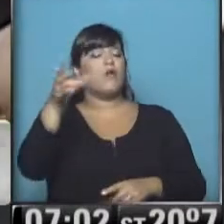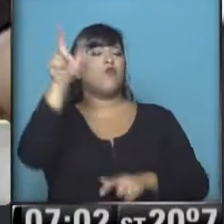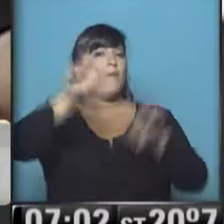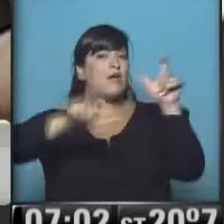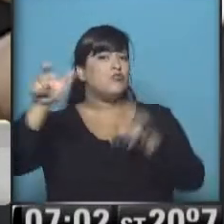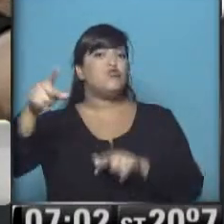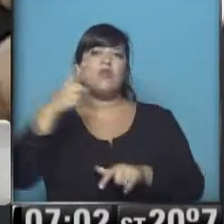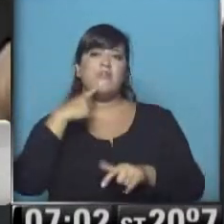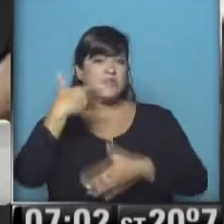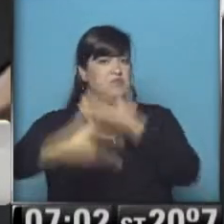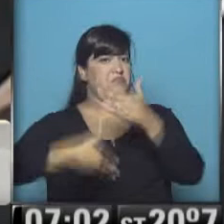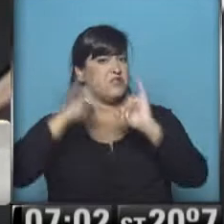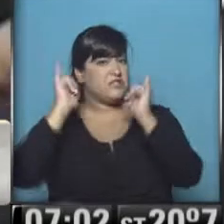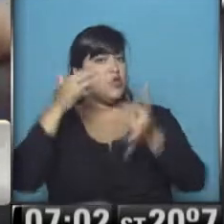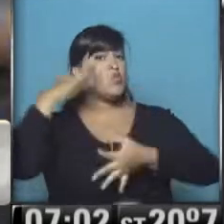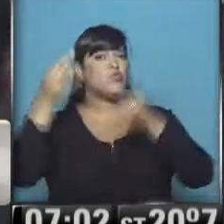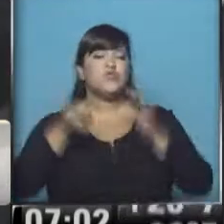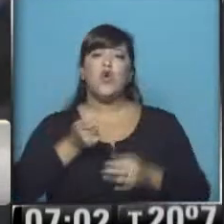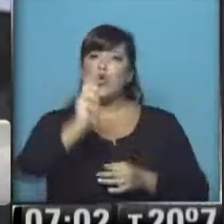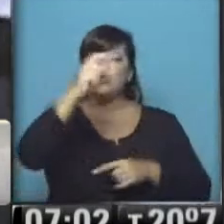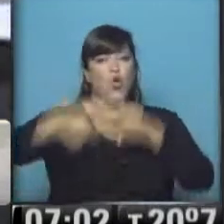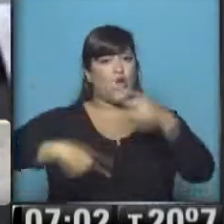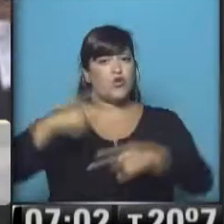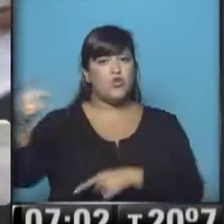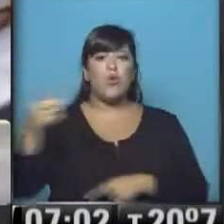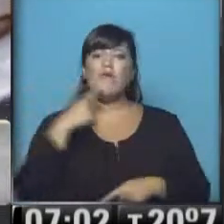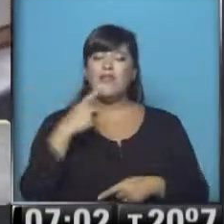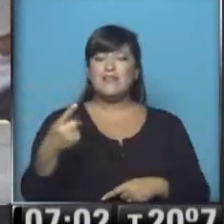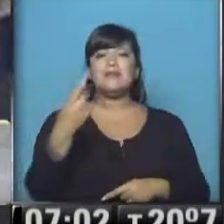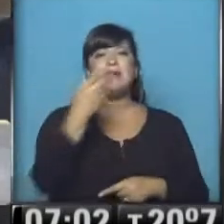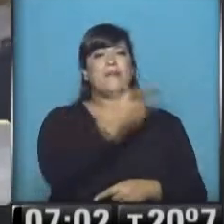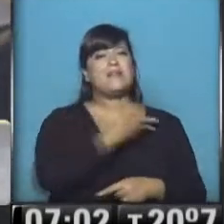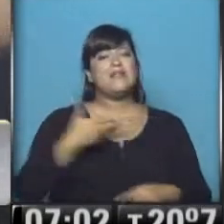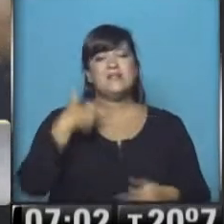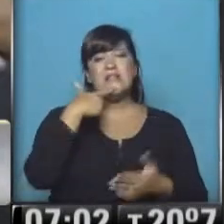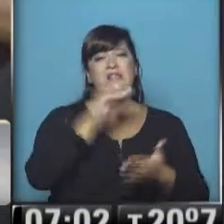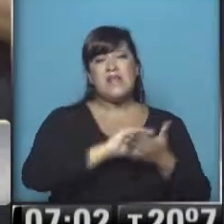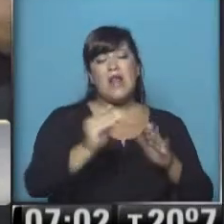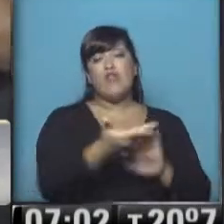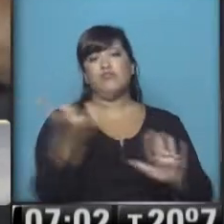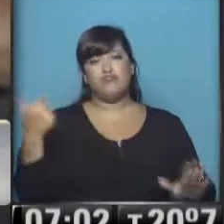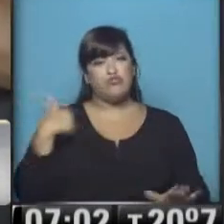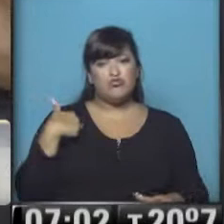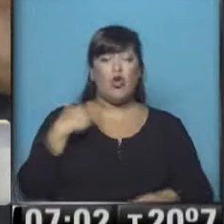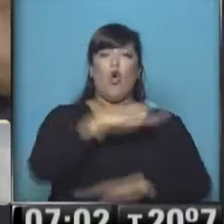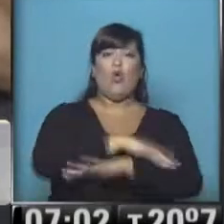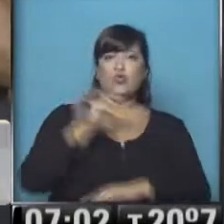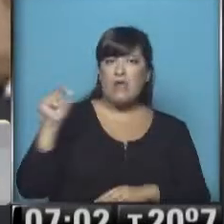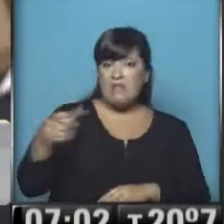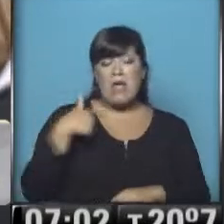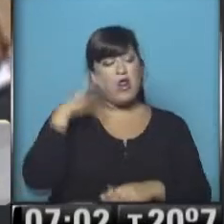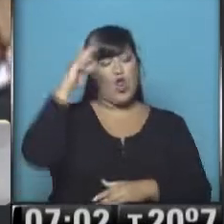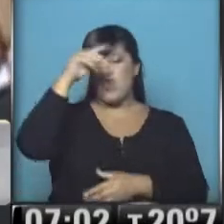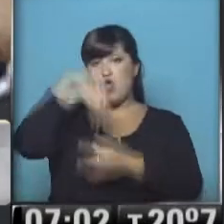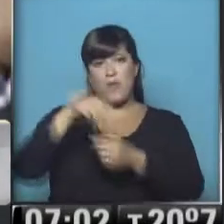el procesamiento. Deberá seguir adelante con el juicio penal. ¿Usted tendría que dar un paso acostado como presidente del Senado? No sé, yo no conduzco la conducta de los otros. Digo lo que simplemente